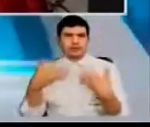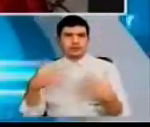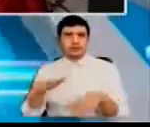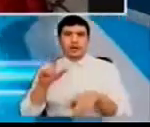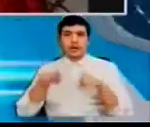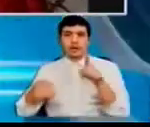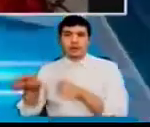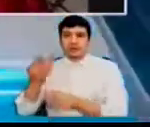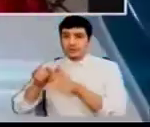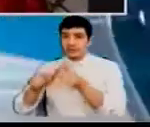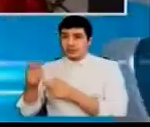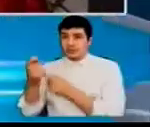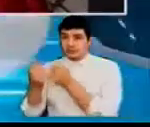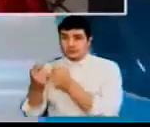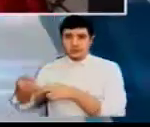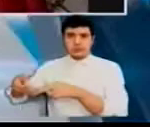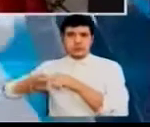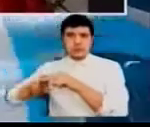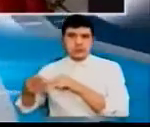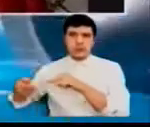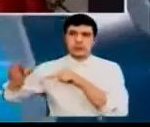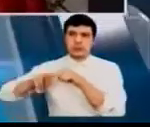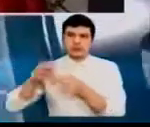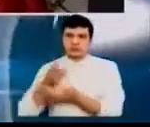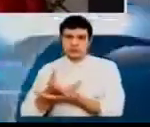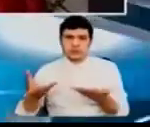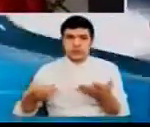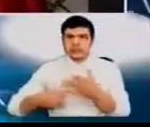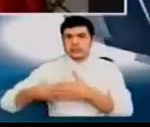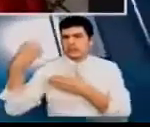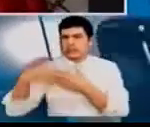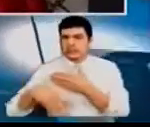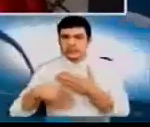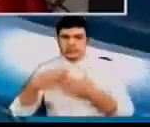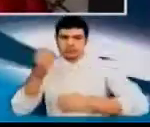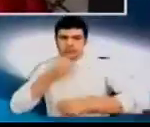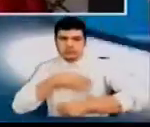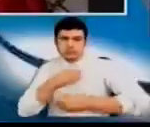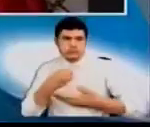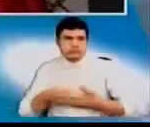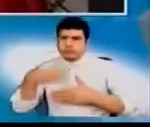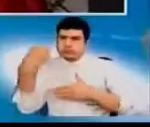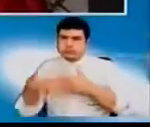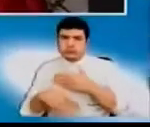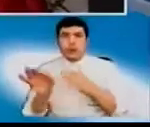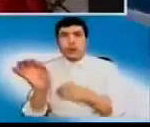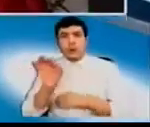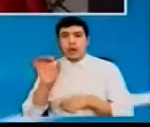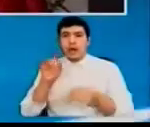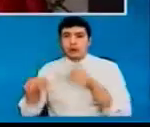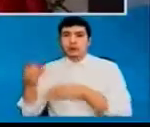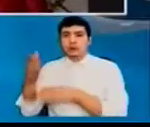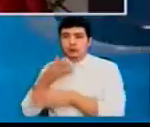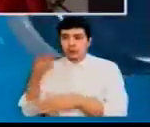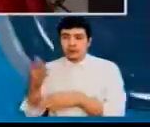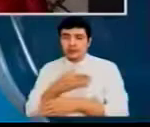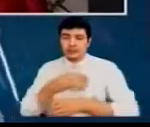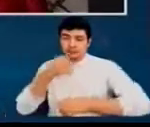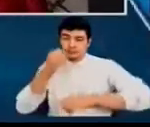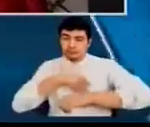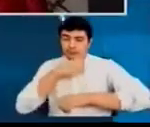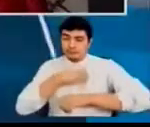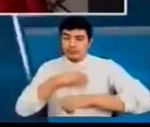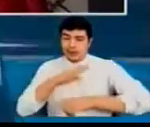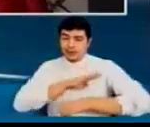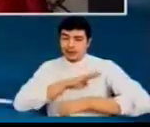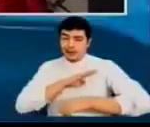siempre, la doctora Marlene Murcia, que nos acompaña, muy juiciosa ella, haciendo su trabajo también desde la casa, pero muy comprometida con nuestro trabajo social